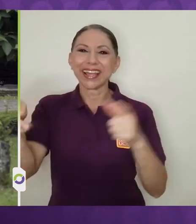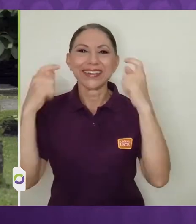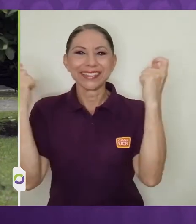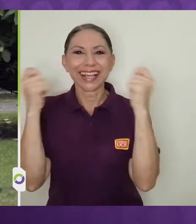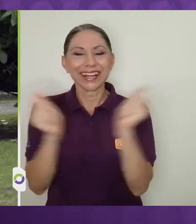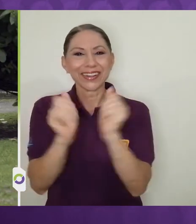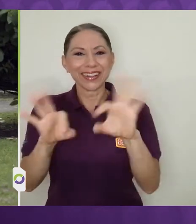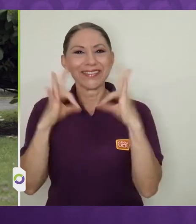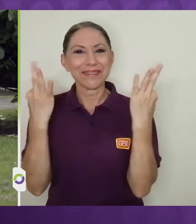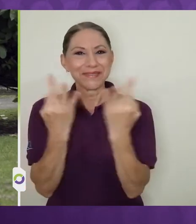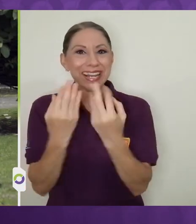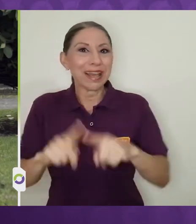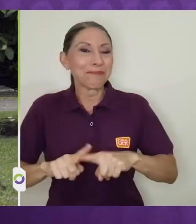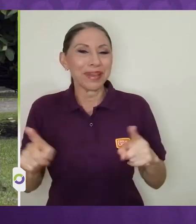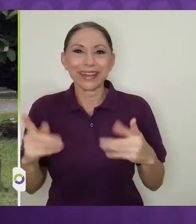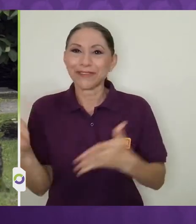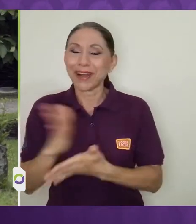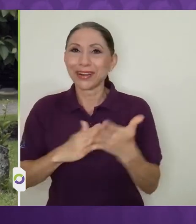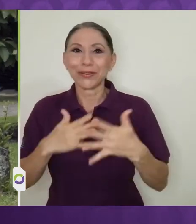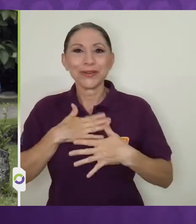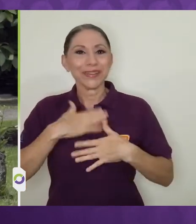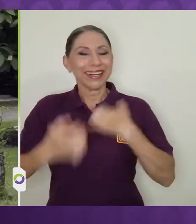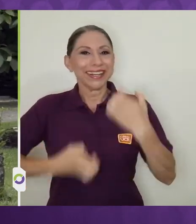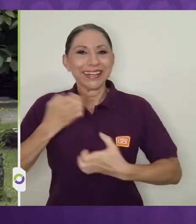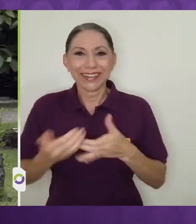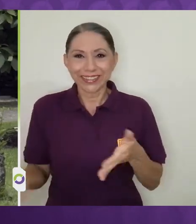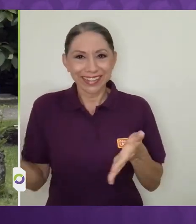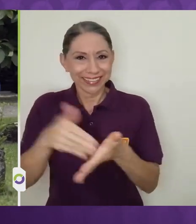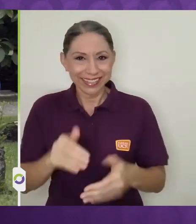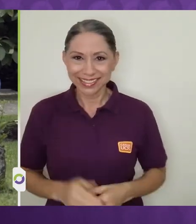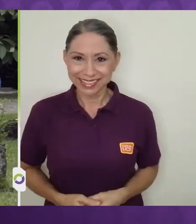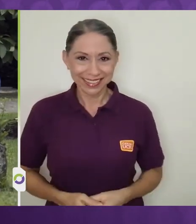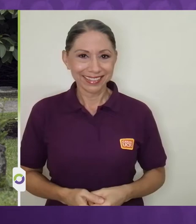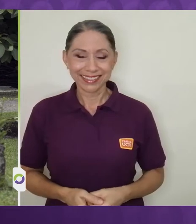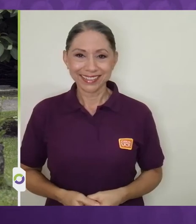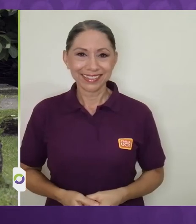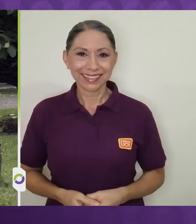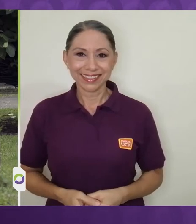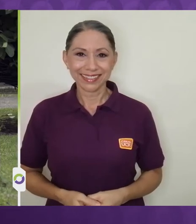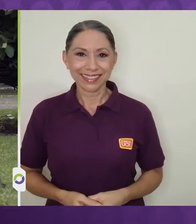con mi familia, pero fue así de locos también otra vez.